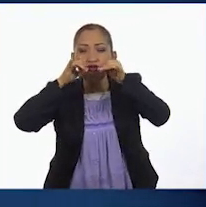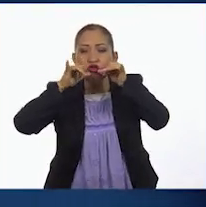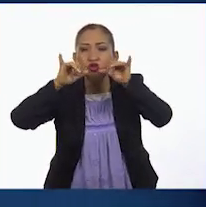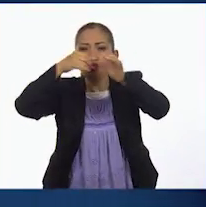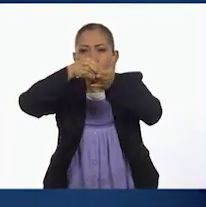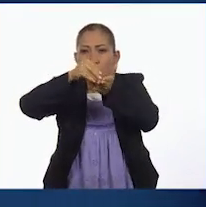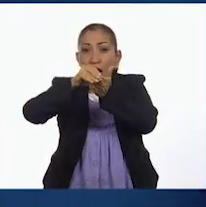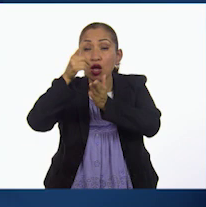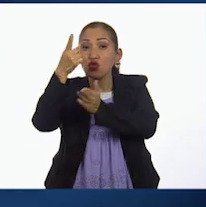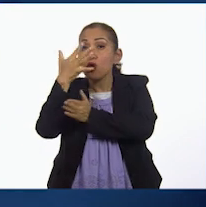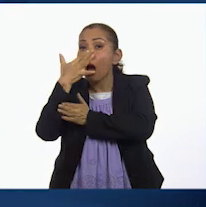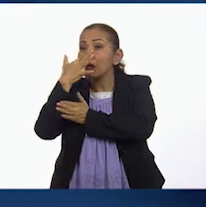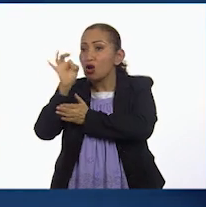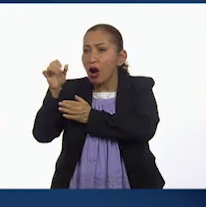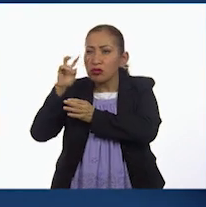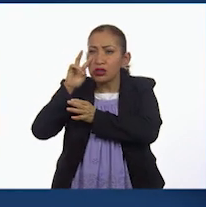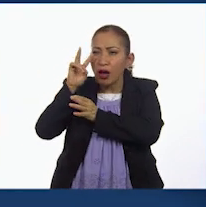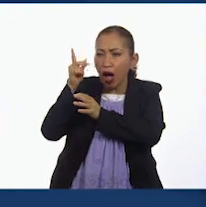y una zorra.